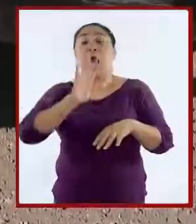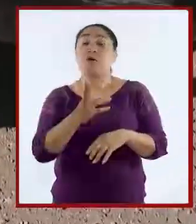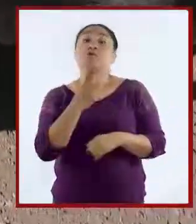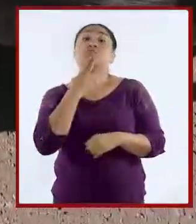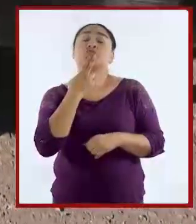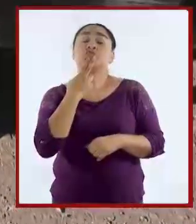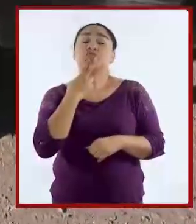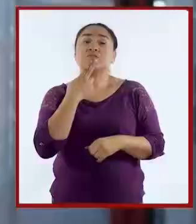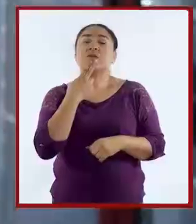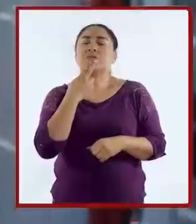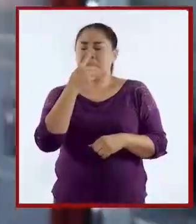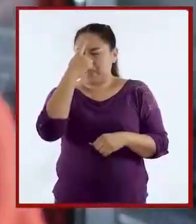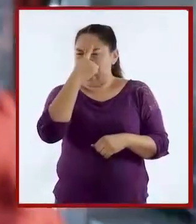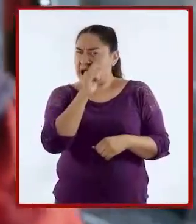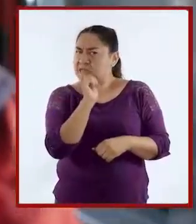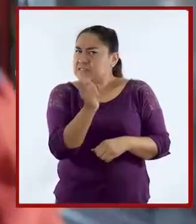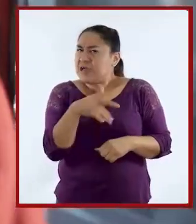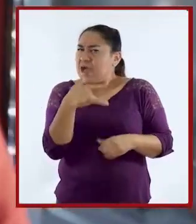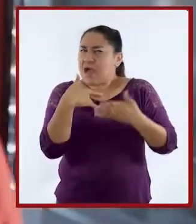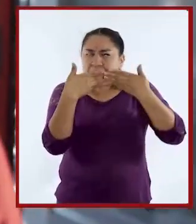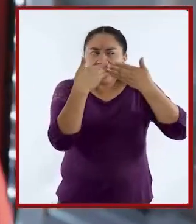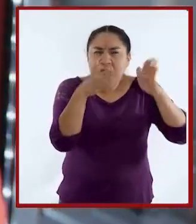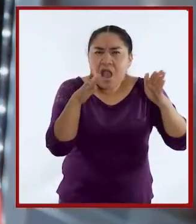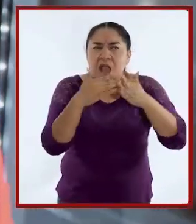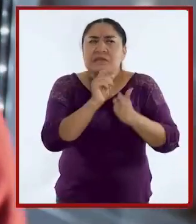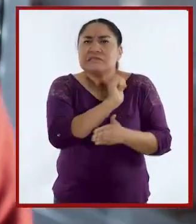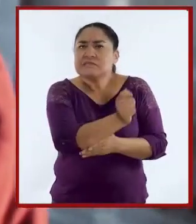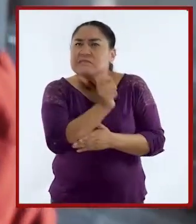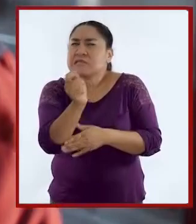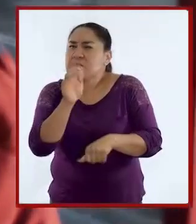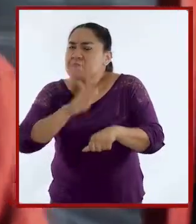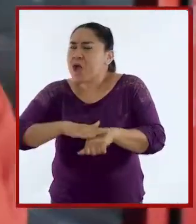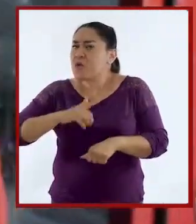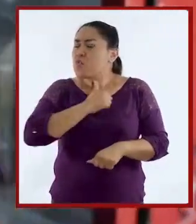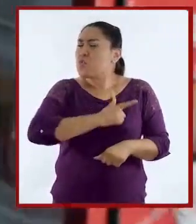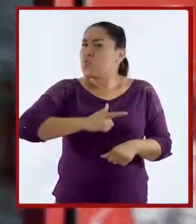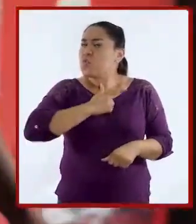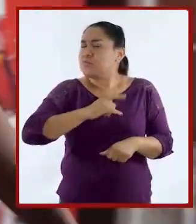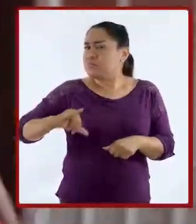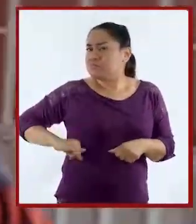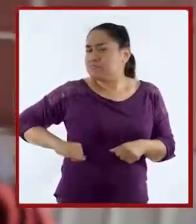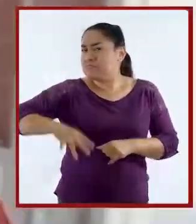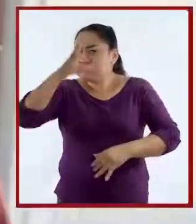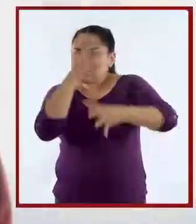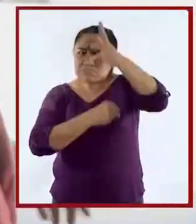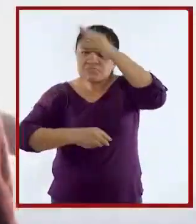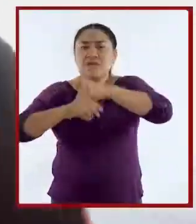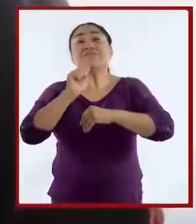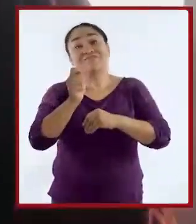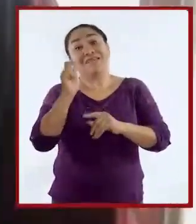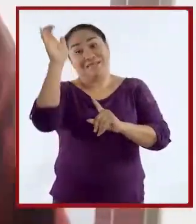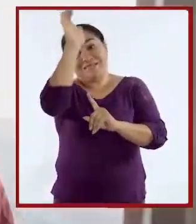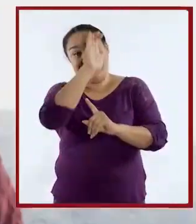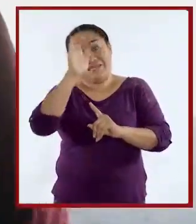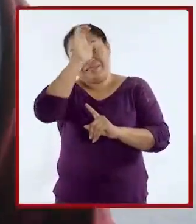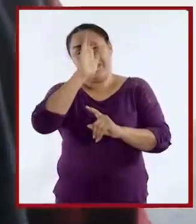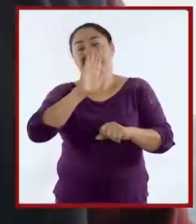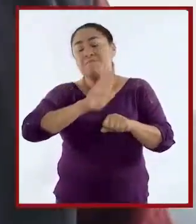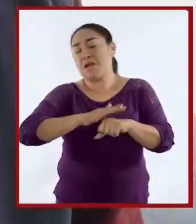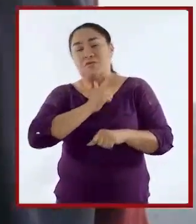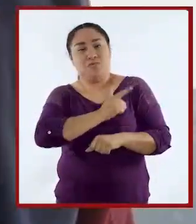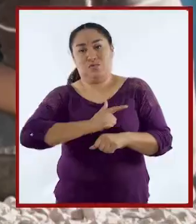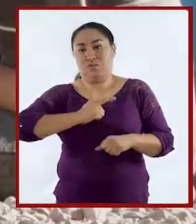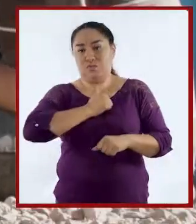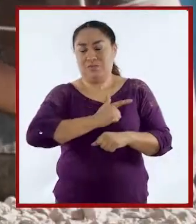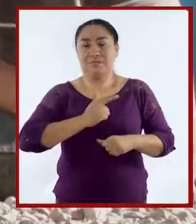vayan desarrollando enseguida la curiosidad, pero sobre todo el gusto por aprender y ese gusto por la ciencia.